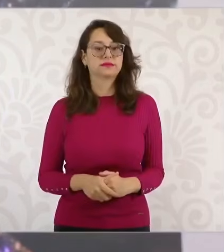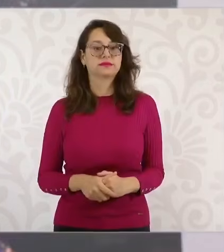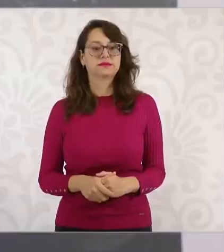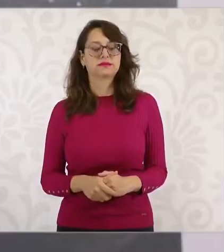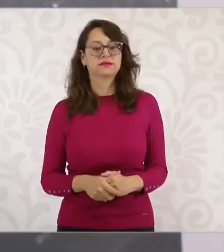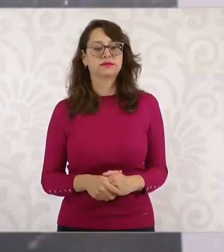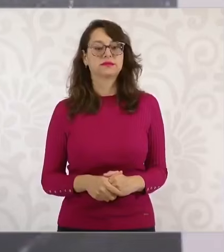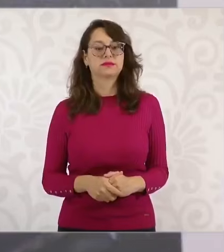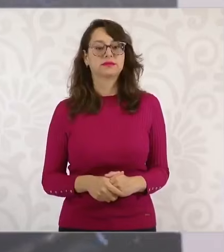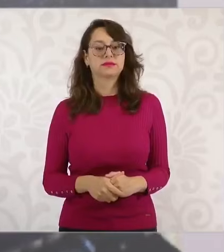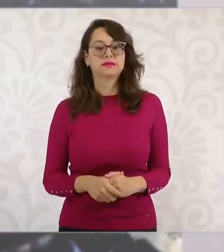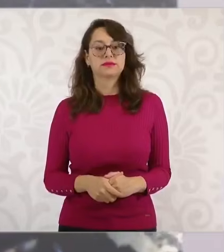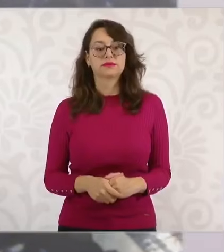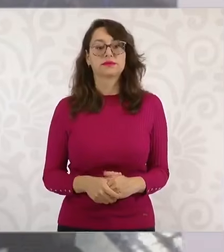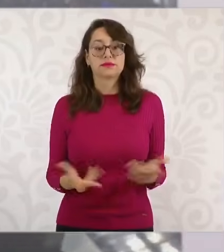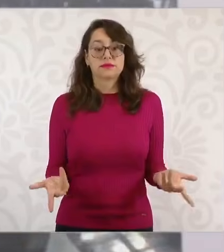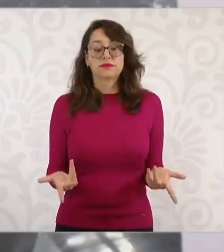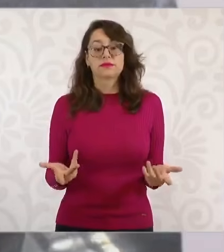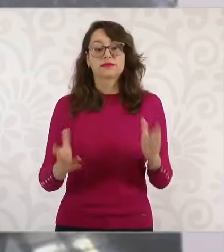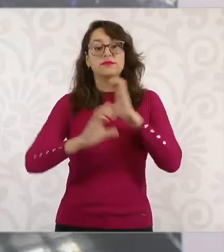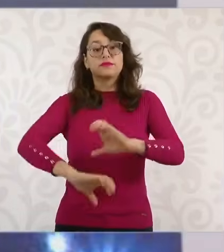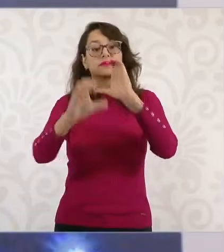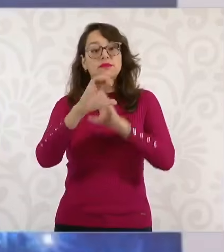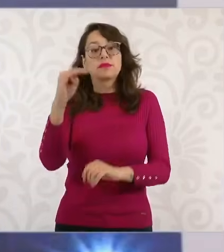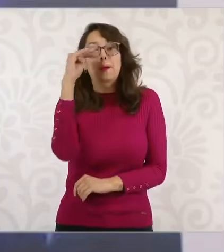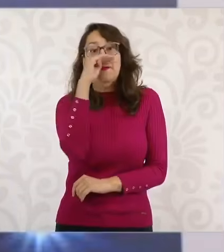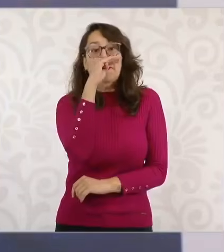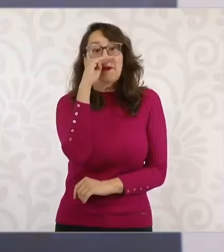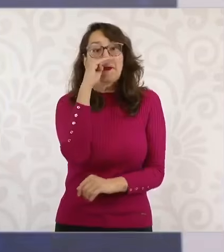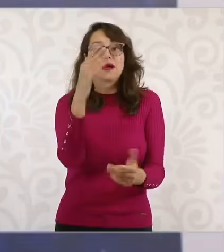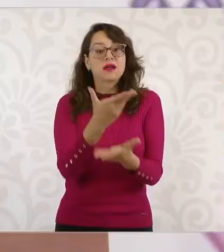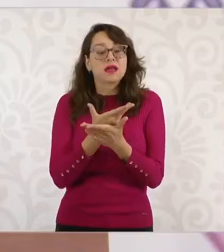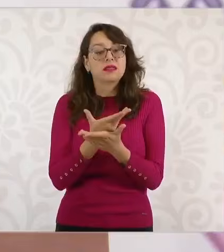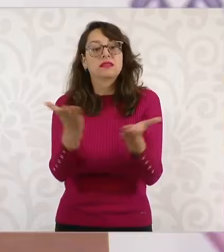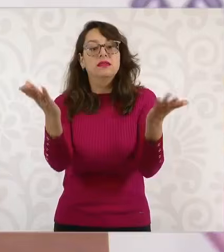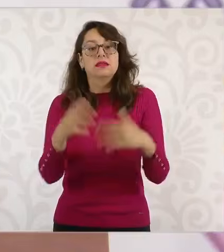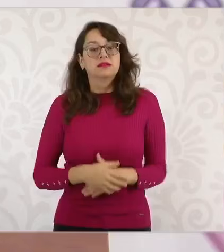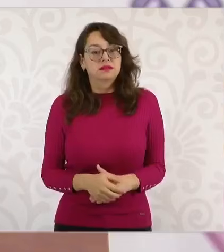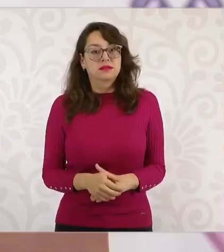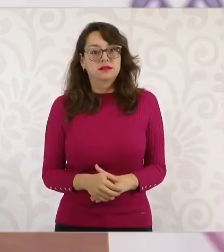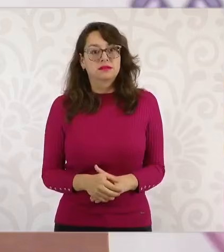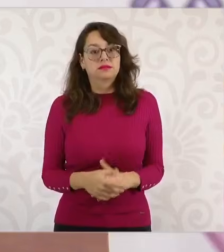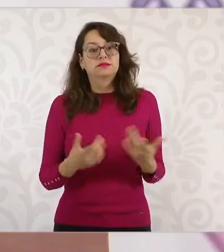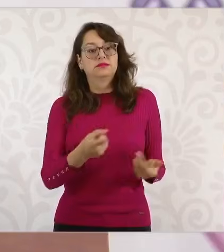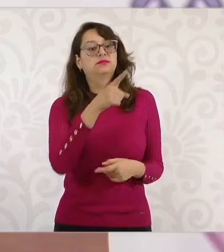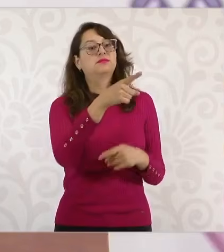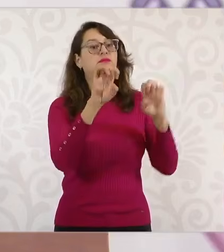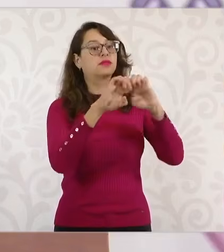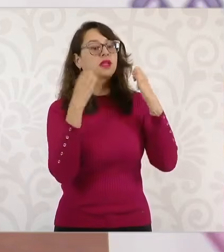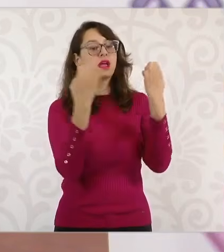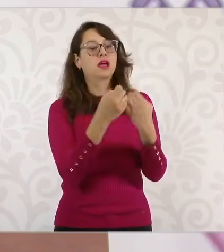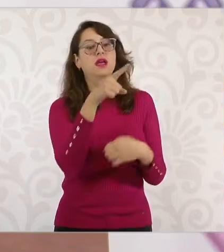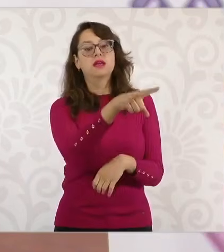Y la maravilla de los conciertos gratuitos. ¿Cuánto cuesta entrar lo que era el Foro Sol, ¿cómo